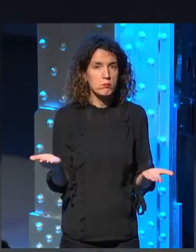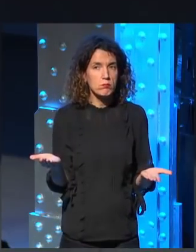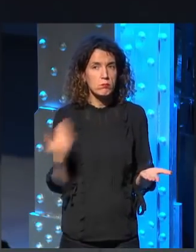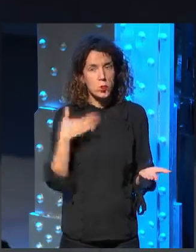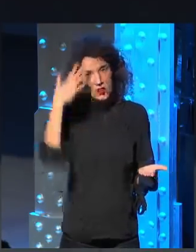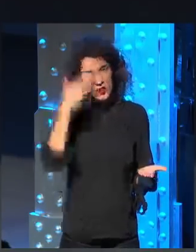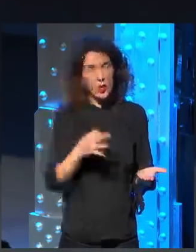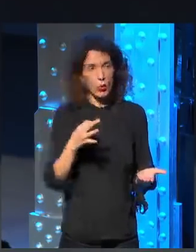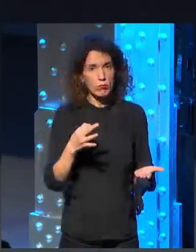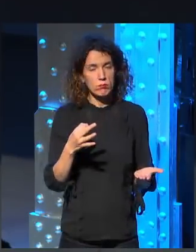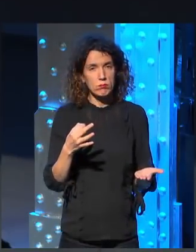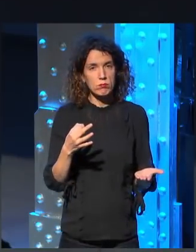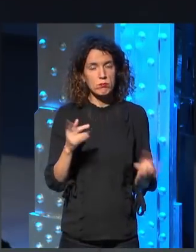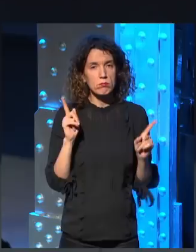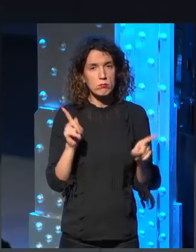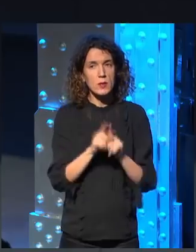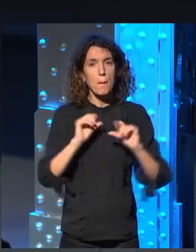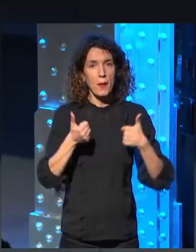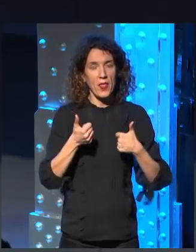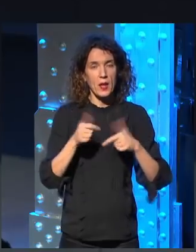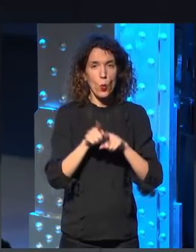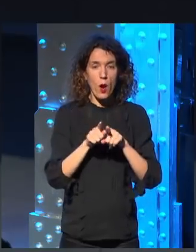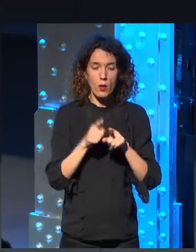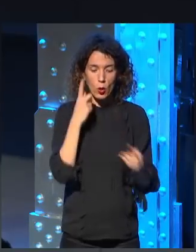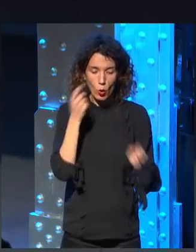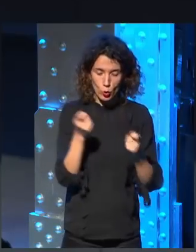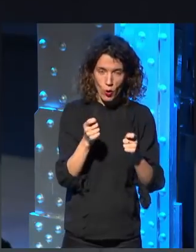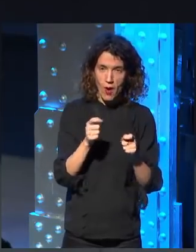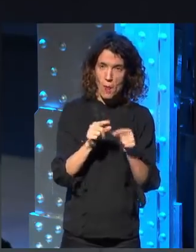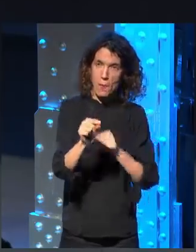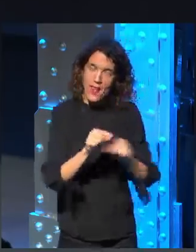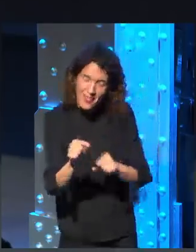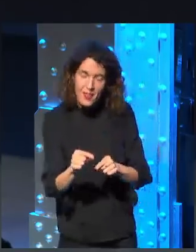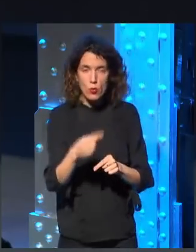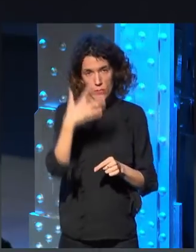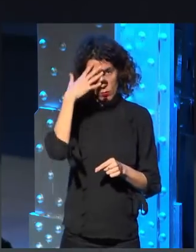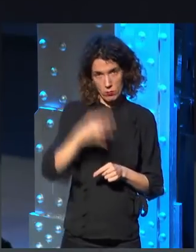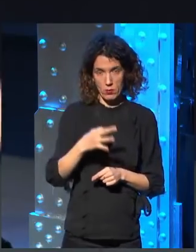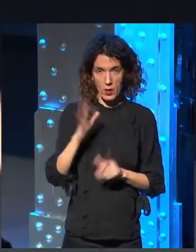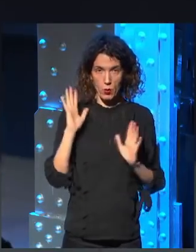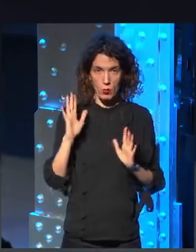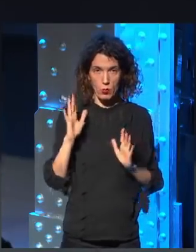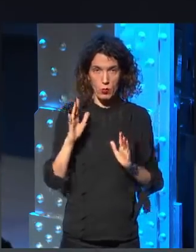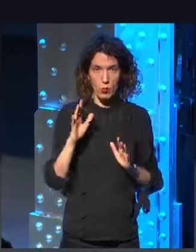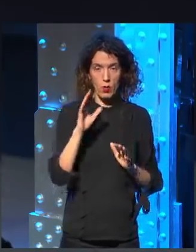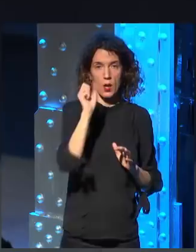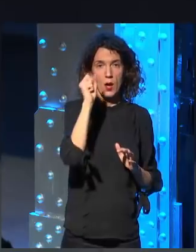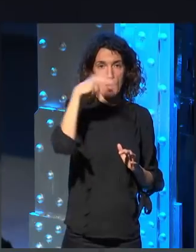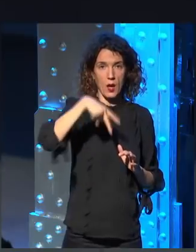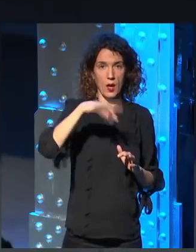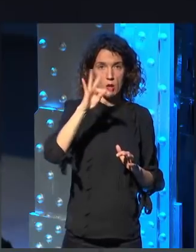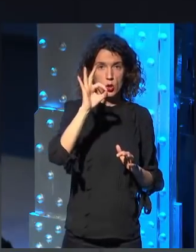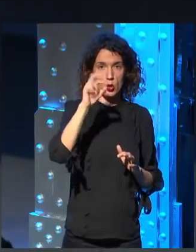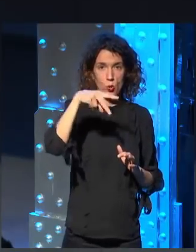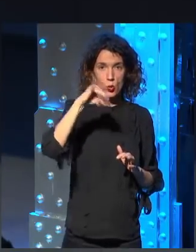Y creo que no estaría mal empezar a medirlas, como a mí me ha ocurrido, y estoy convencida que quizá Antonio, porque es uno